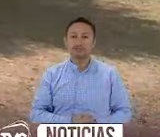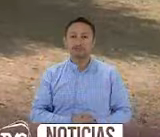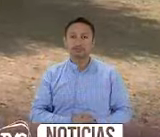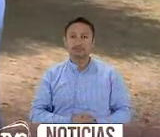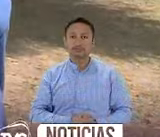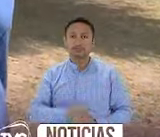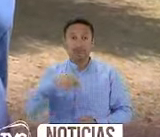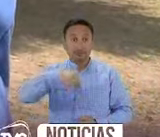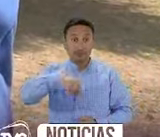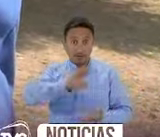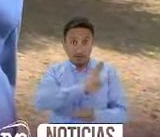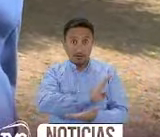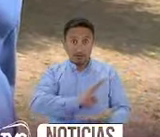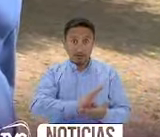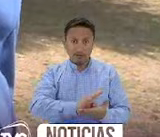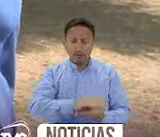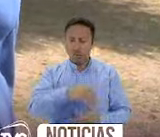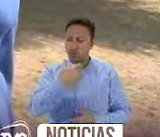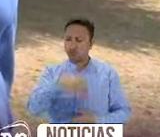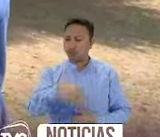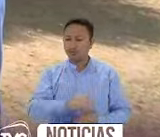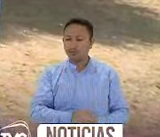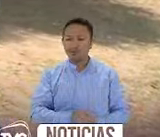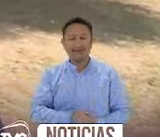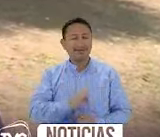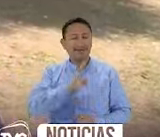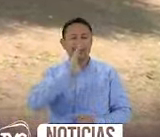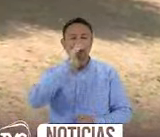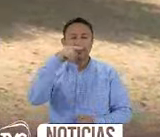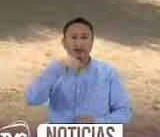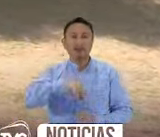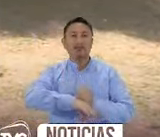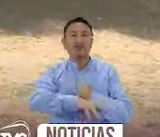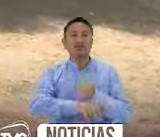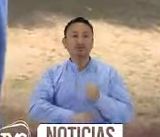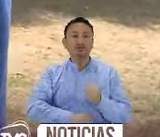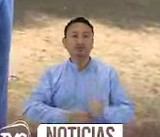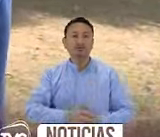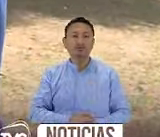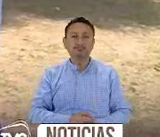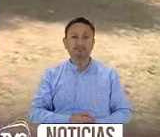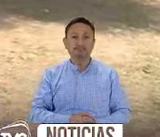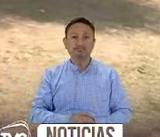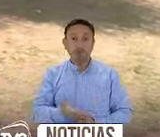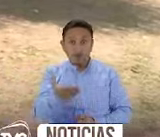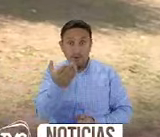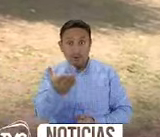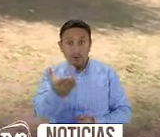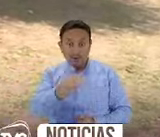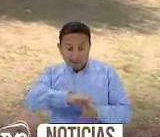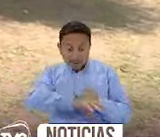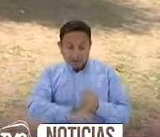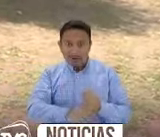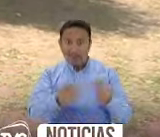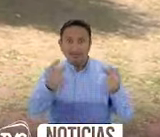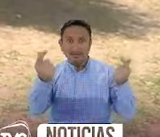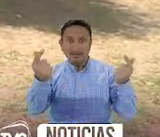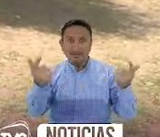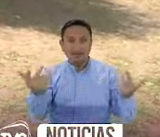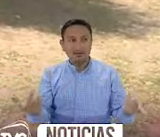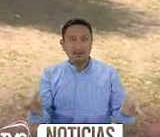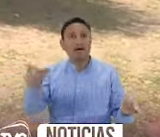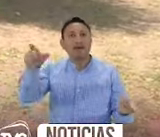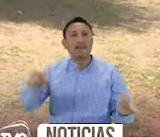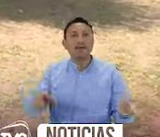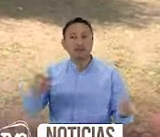el Agatazo está proliferando la delincuencia. Imagínense, si a usted le roben un, dos, tres. La gente que estamos pasando